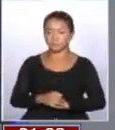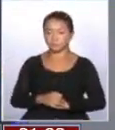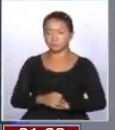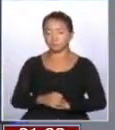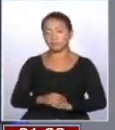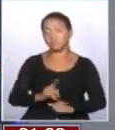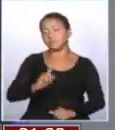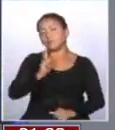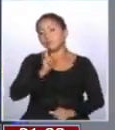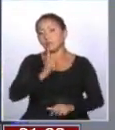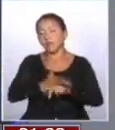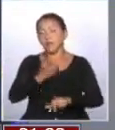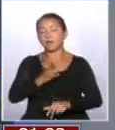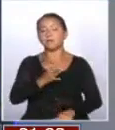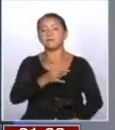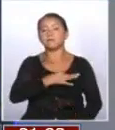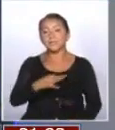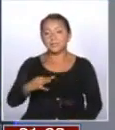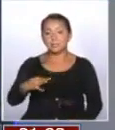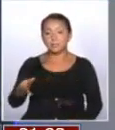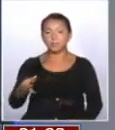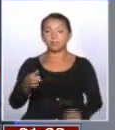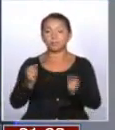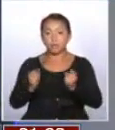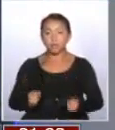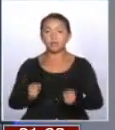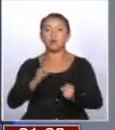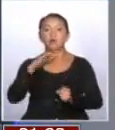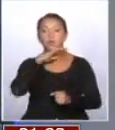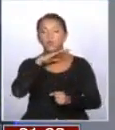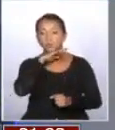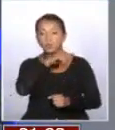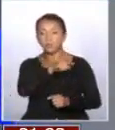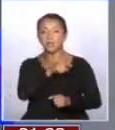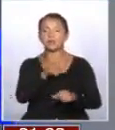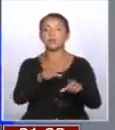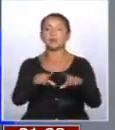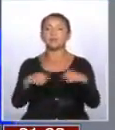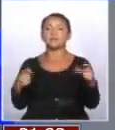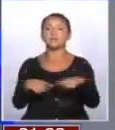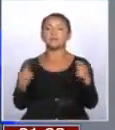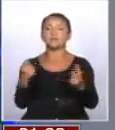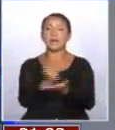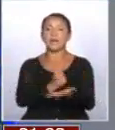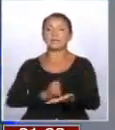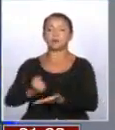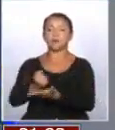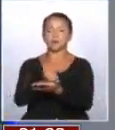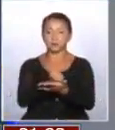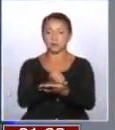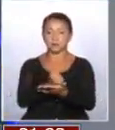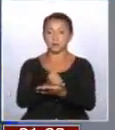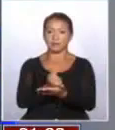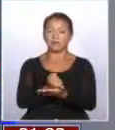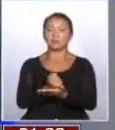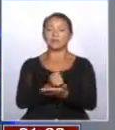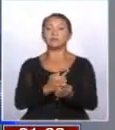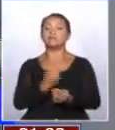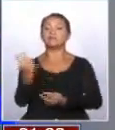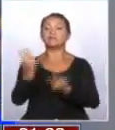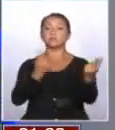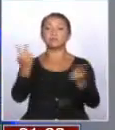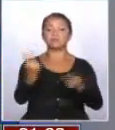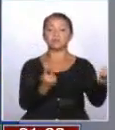nosotros tenemos como los ministros la posibilidad de usar un pasaporte diplomático que tiene un tratamiento especial, más